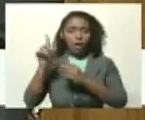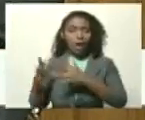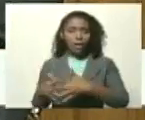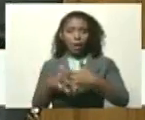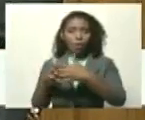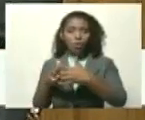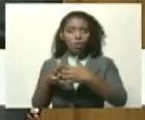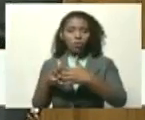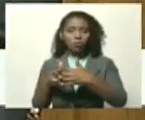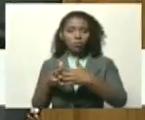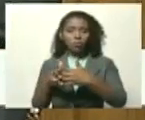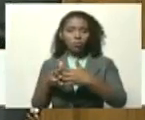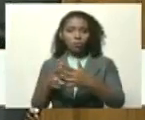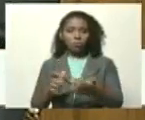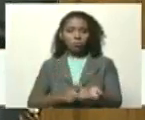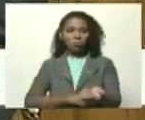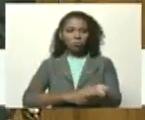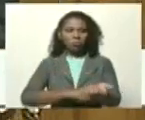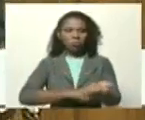rabian,